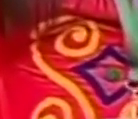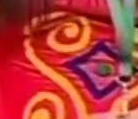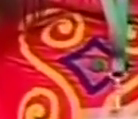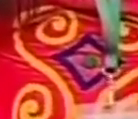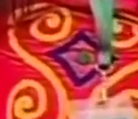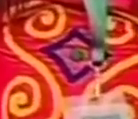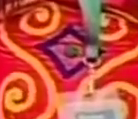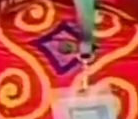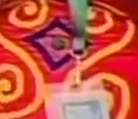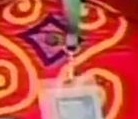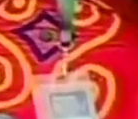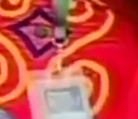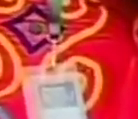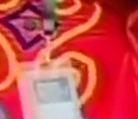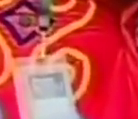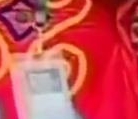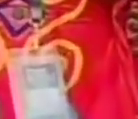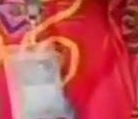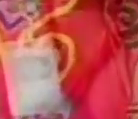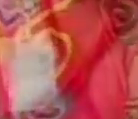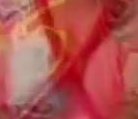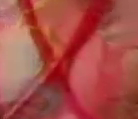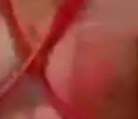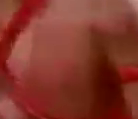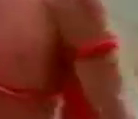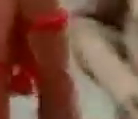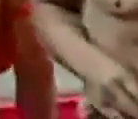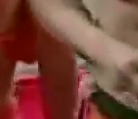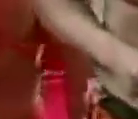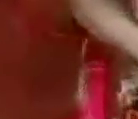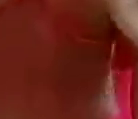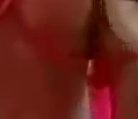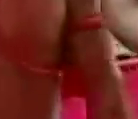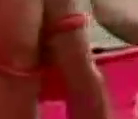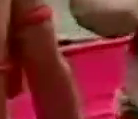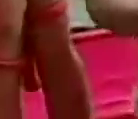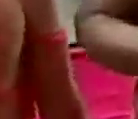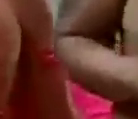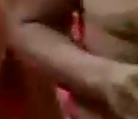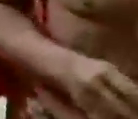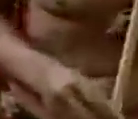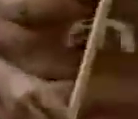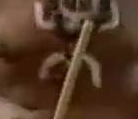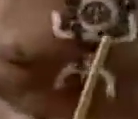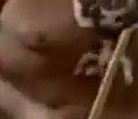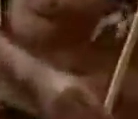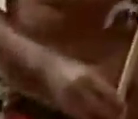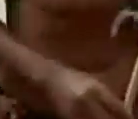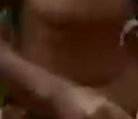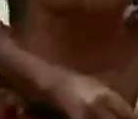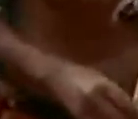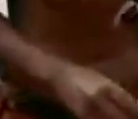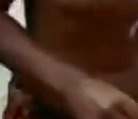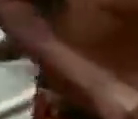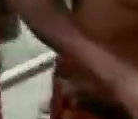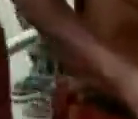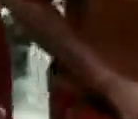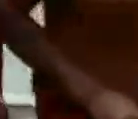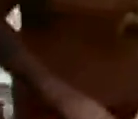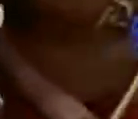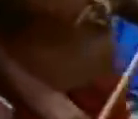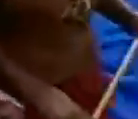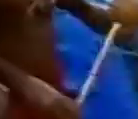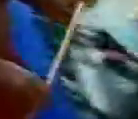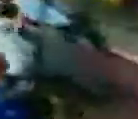nombre de nuestros pueblos originarios, al ciudadano Nicolás Maduro Moros, presidente constitucional de la República Bolivariana